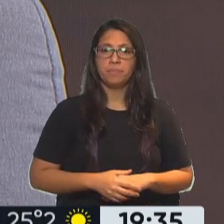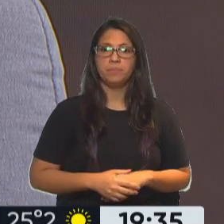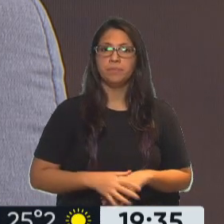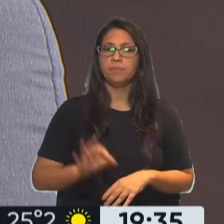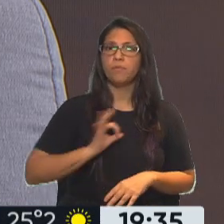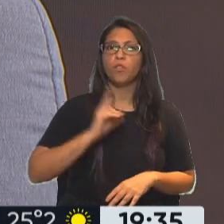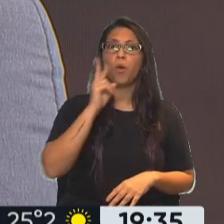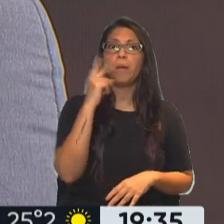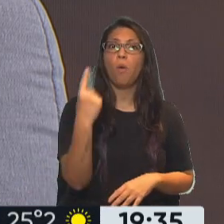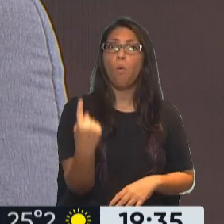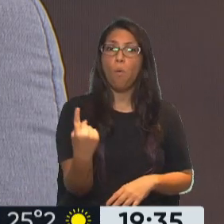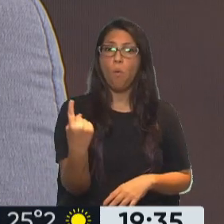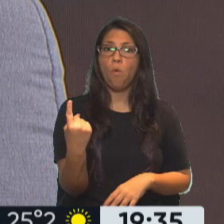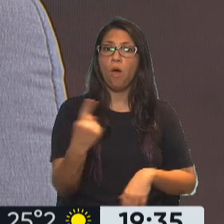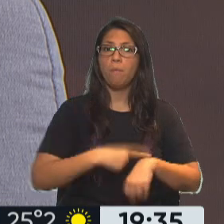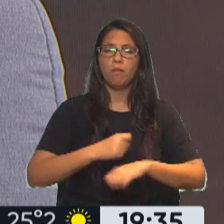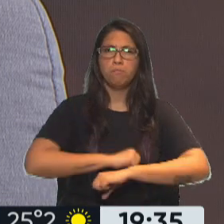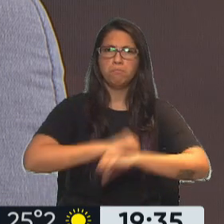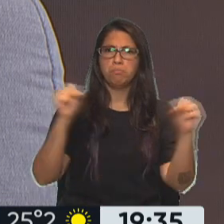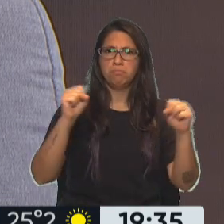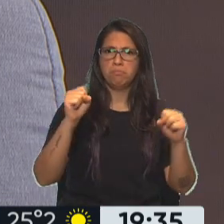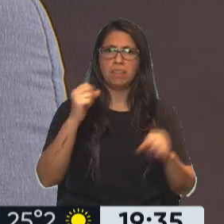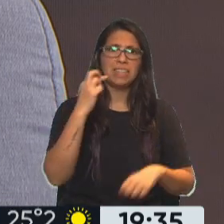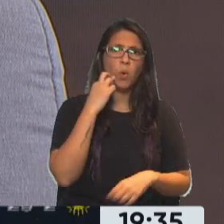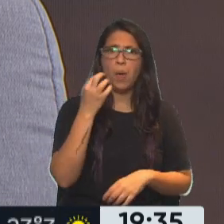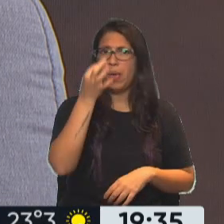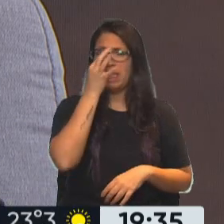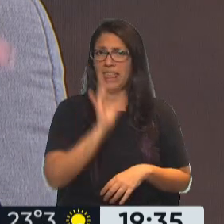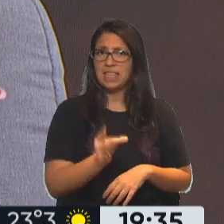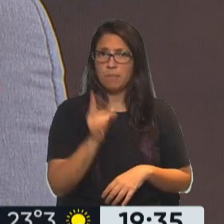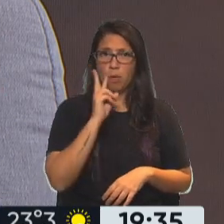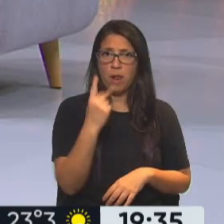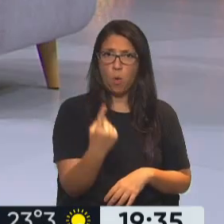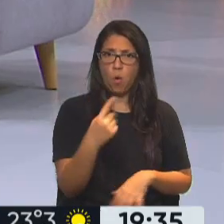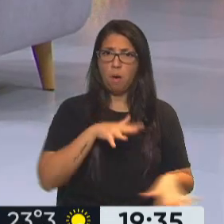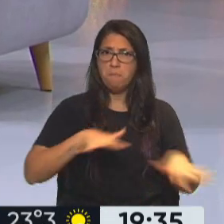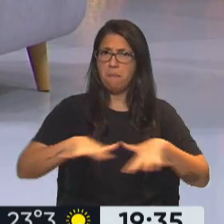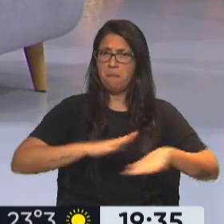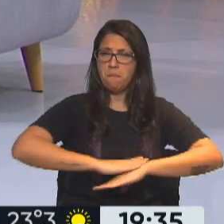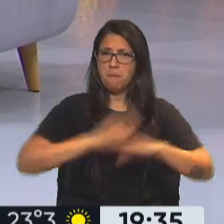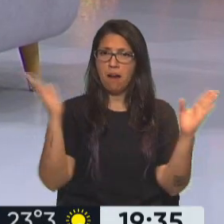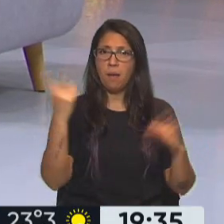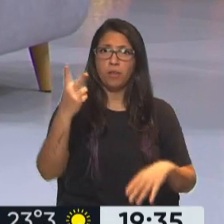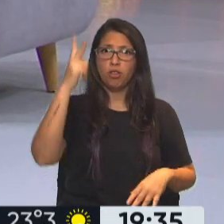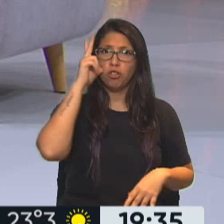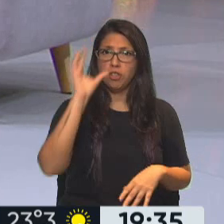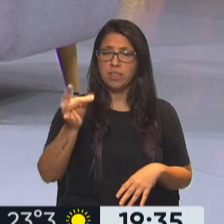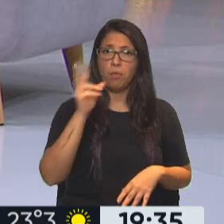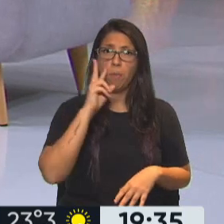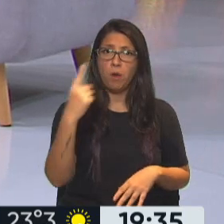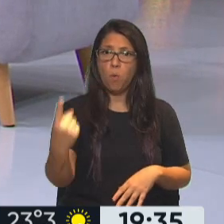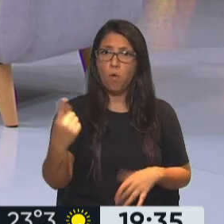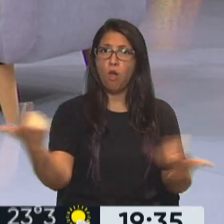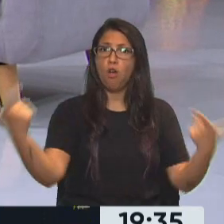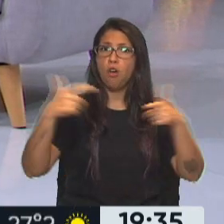año 2001 estalla el estallido social del 19 y 20 de diciembre, tiene su repercusión el 28 de diciembre del año 2001 con una